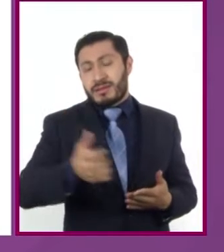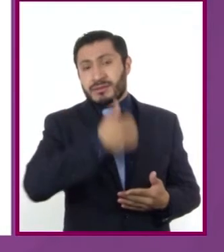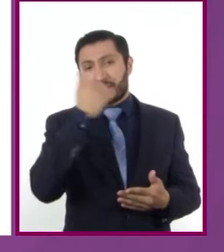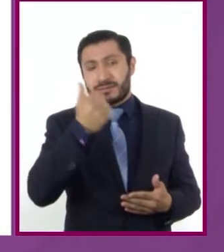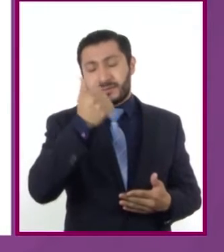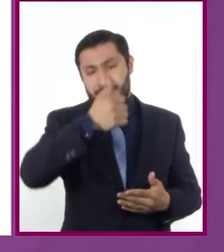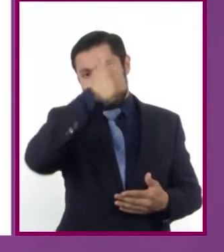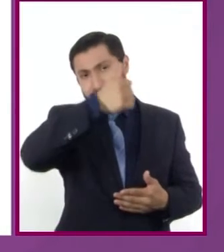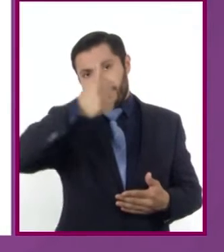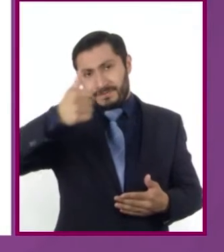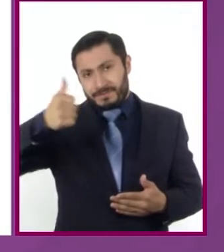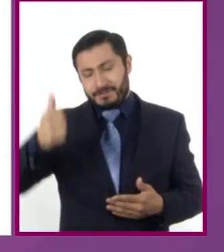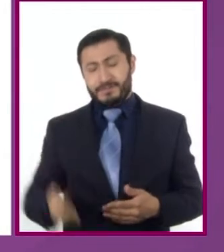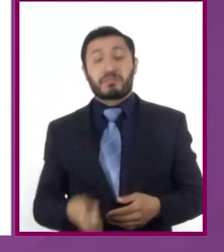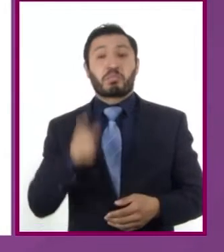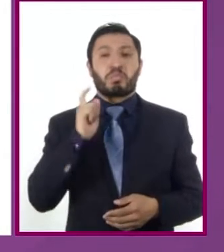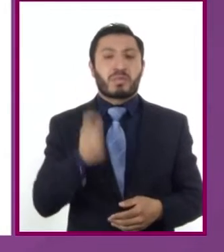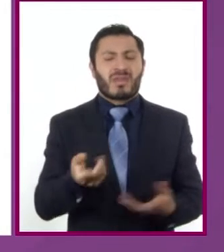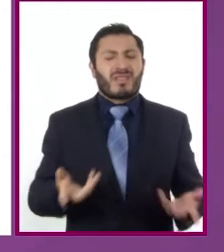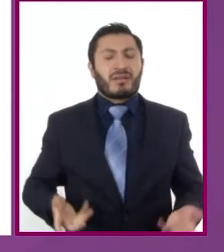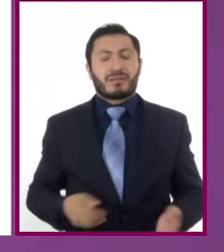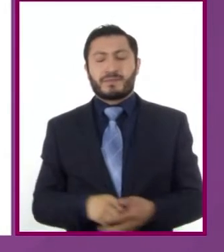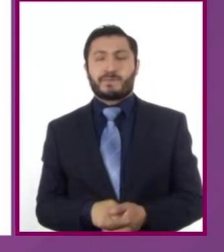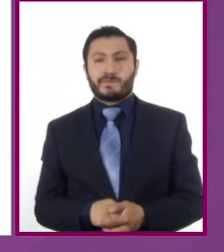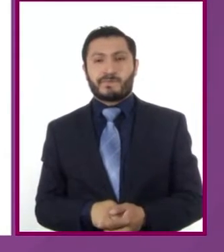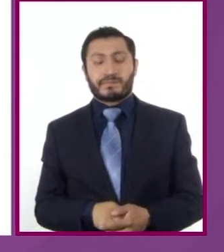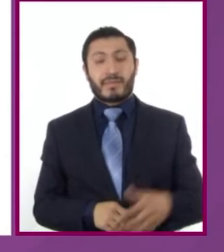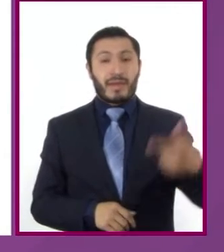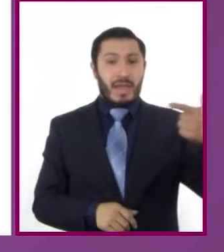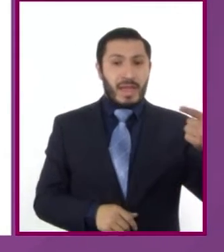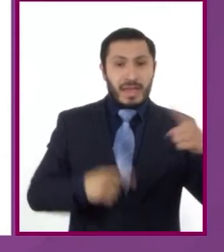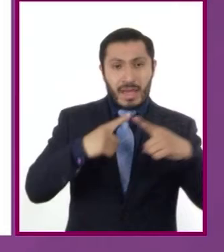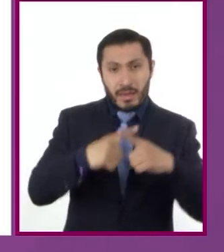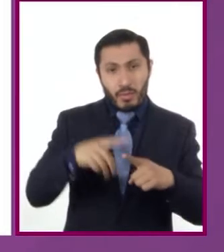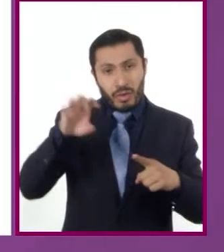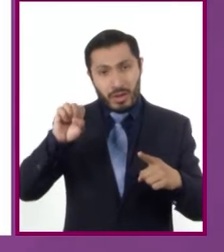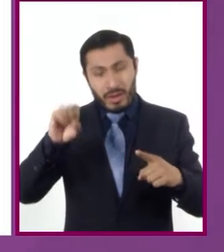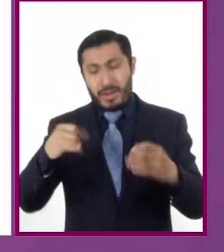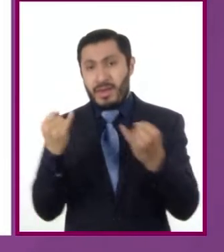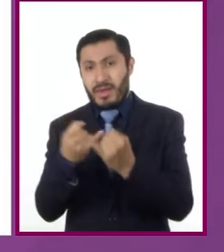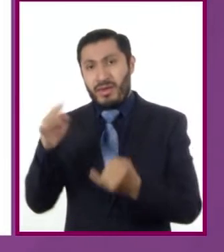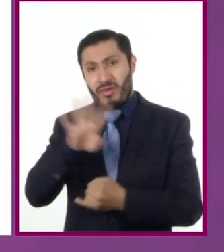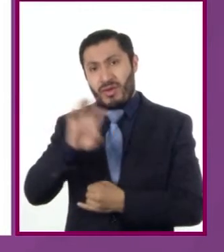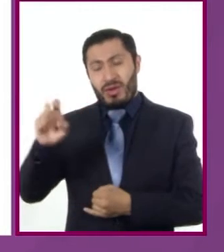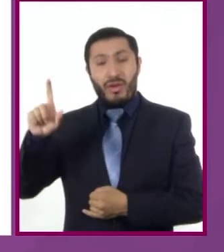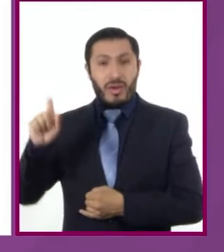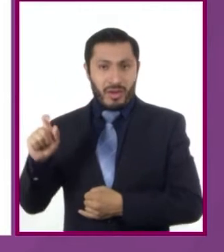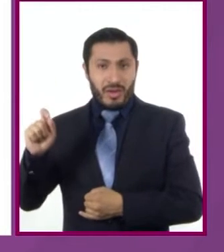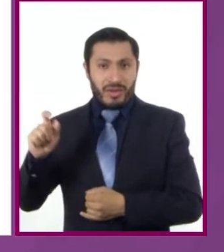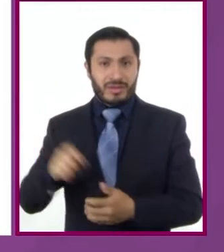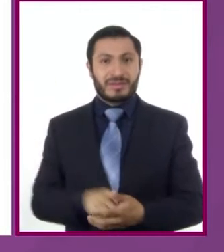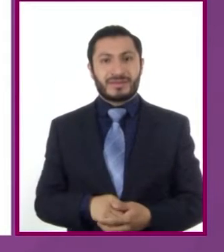cada persona, es decir, 7 por 60 es igual a 420,